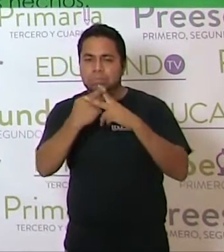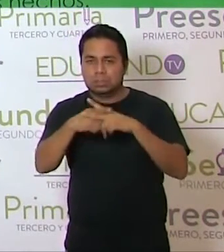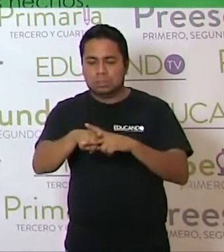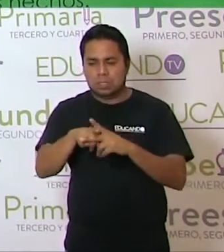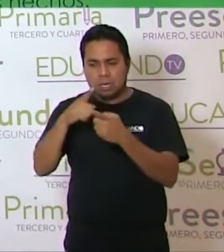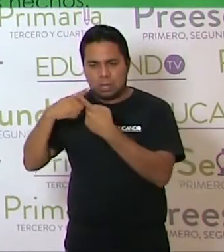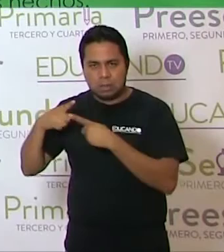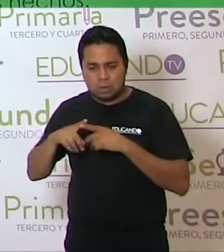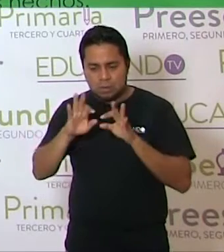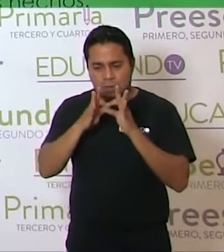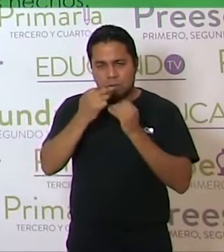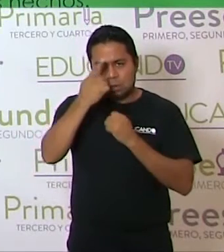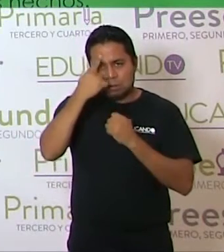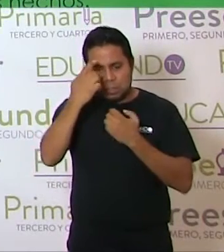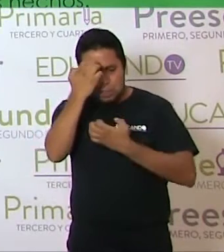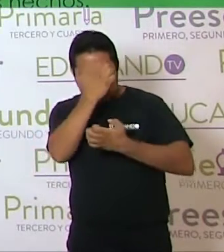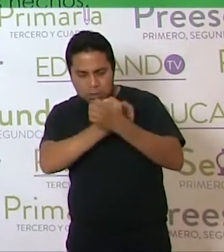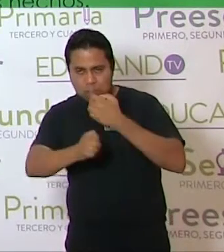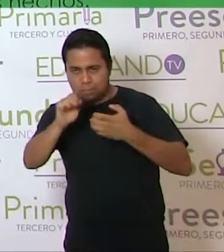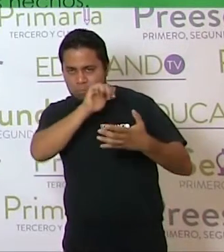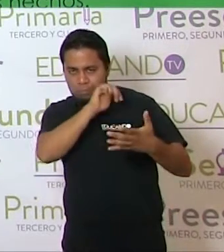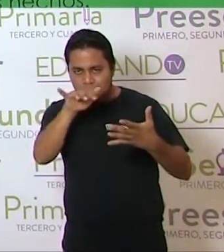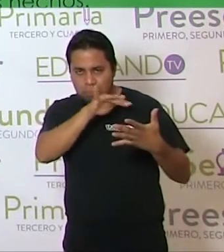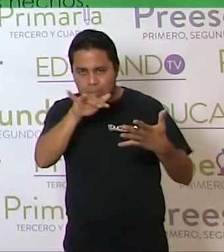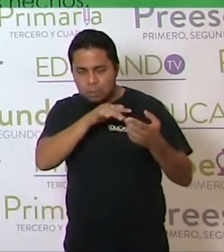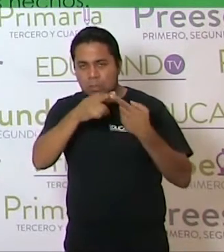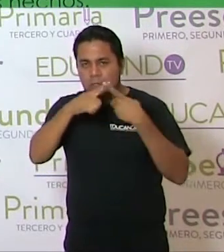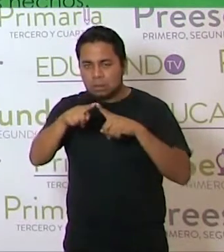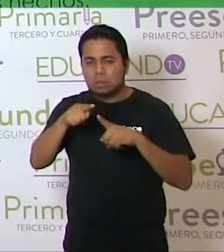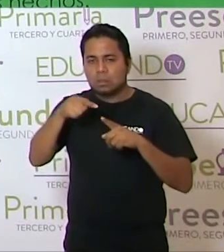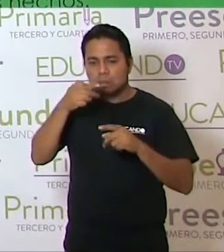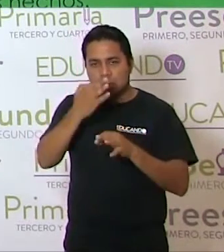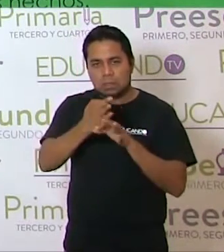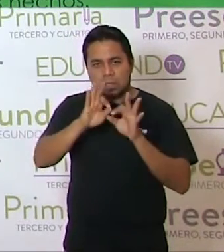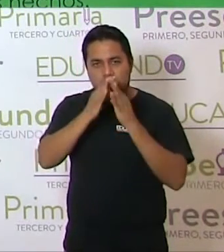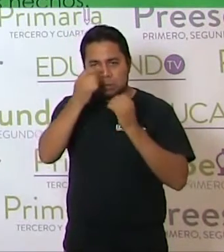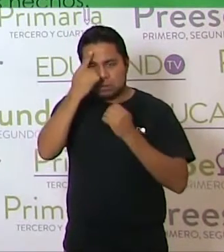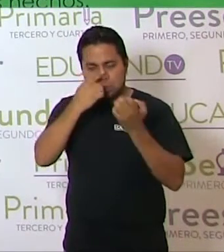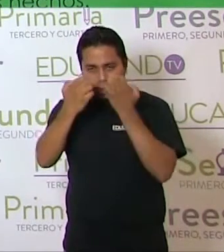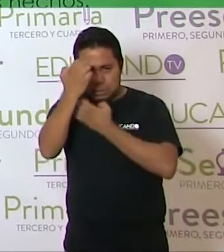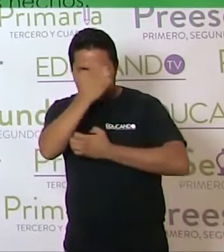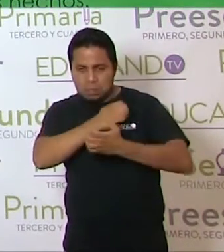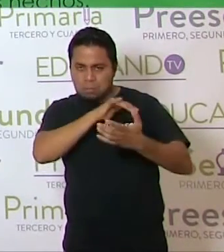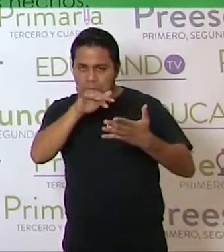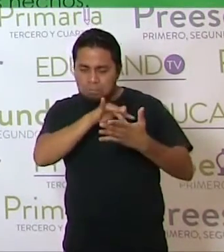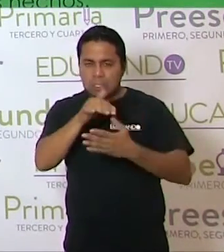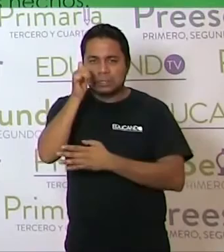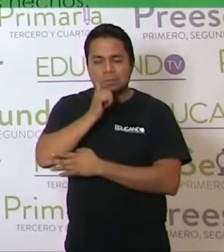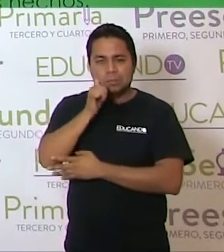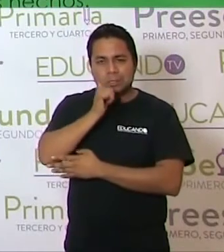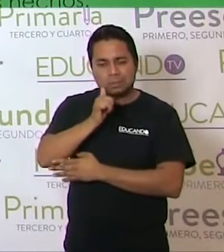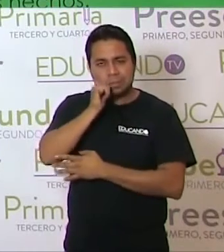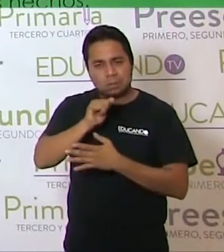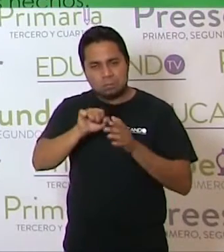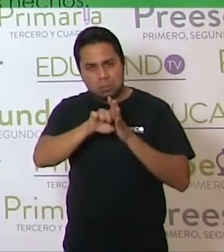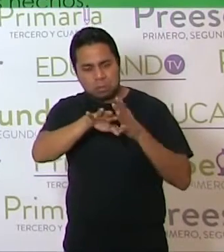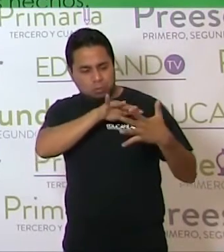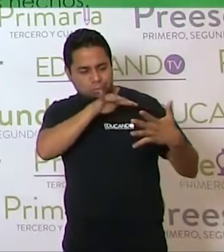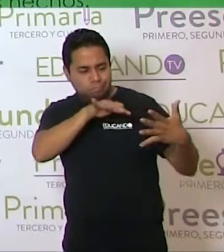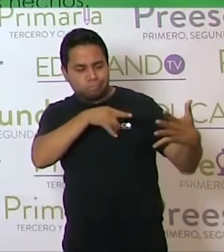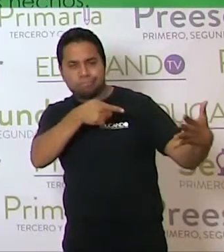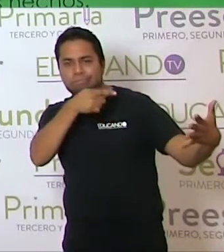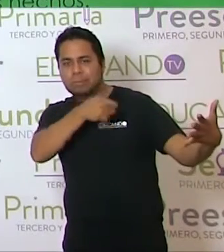muchas maneras de analizar un texto la manera que yo sugiero analizar un texto siempre es pensar que el texto es como